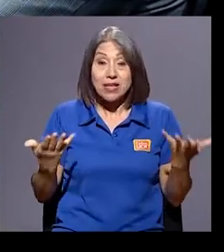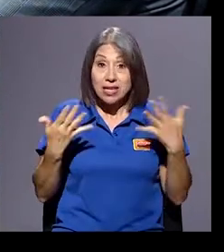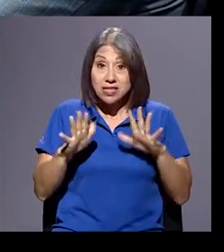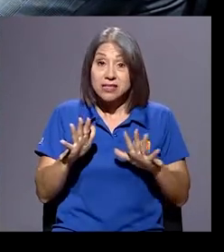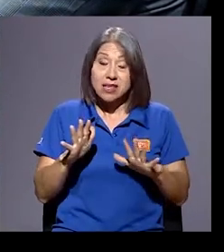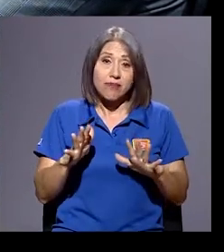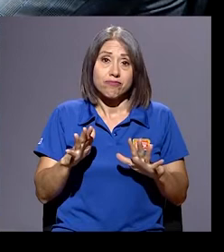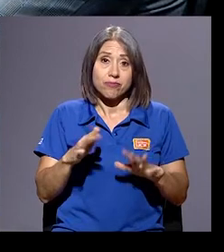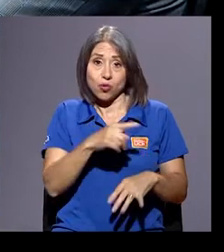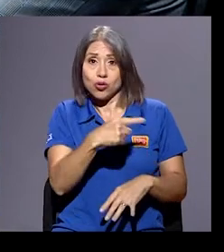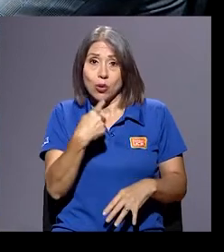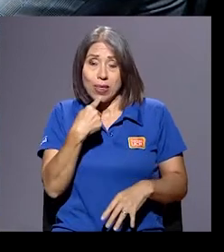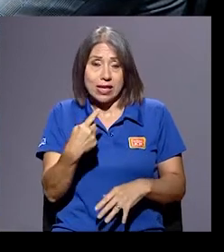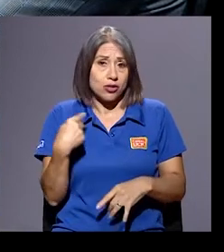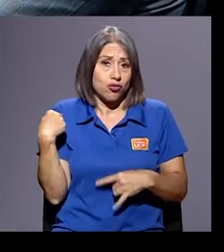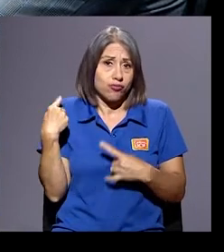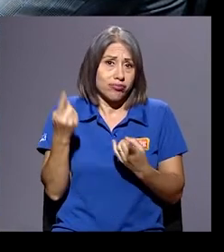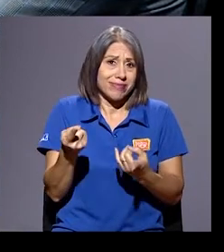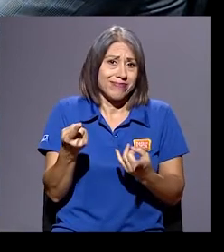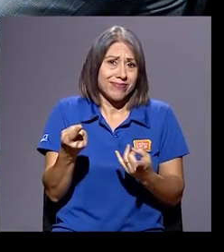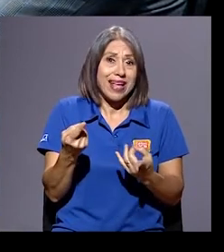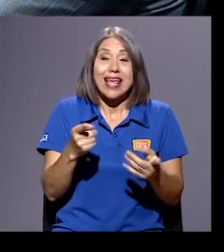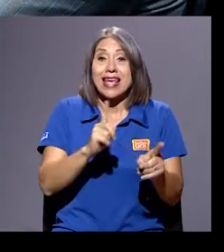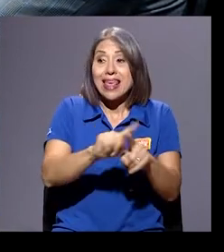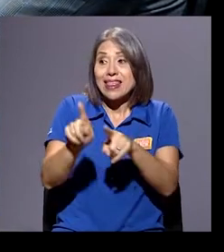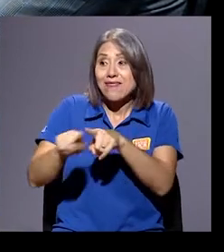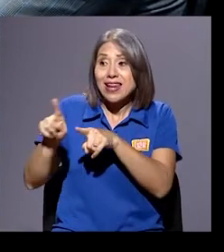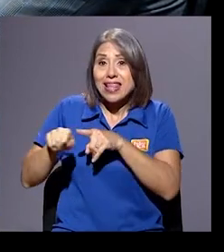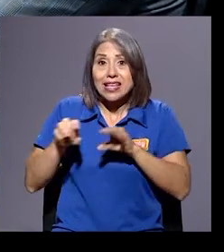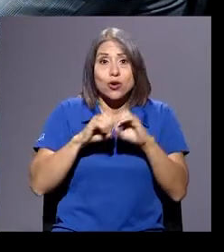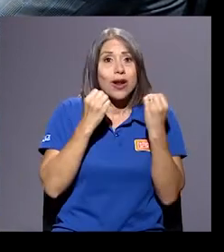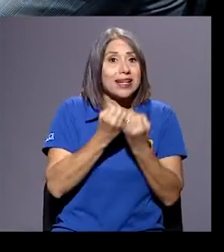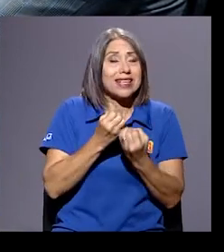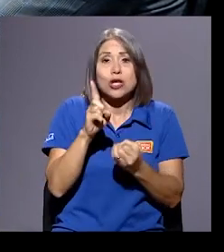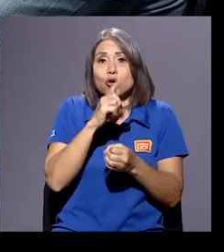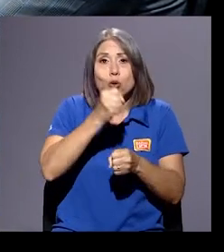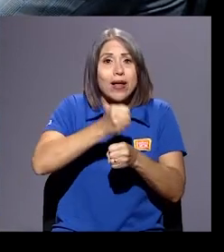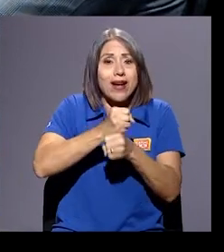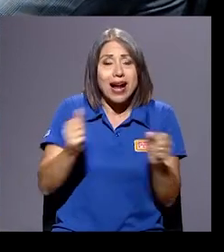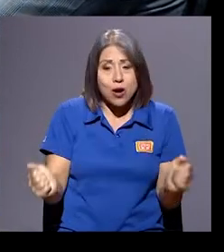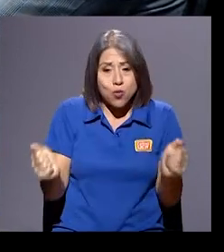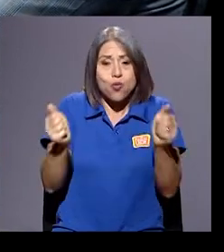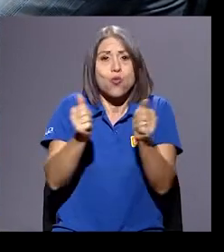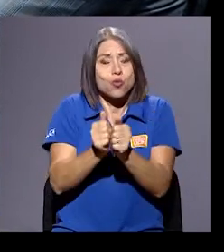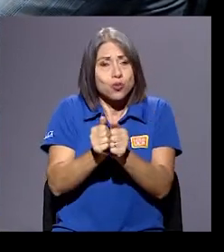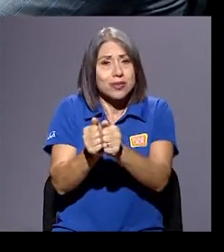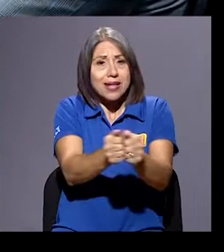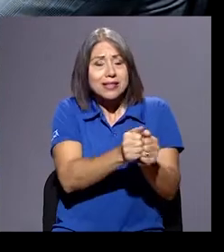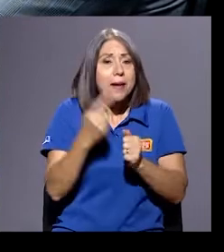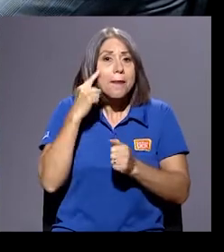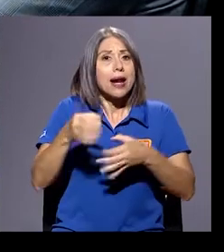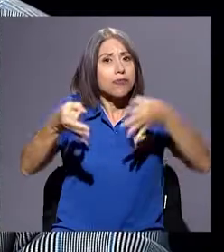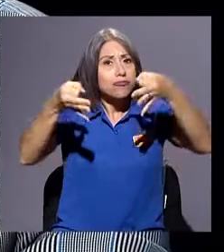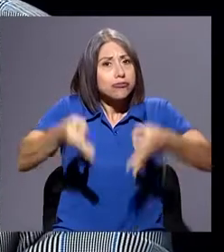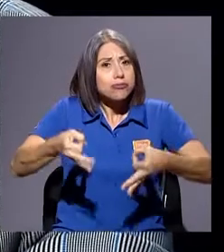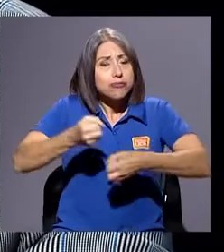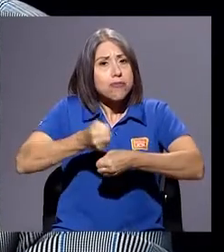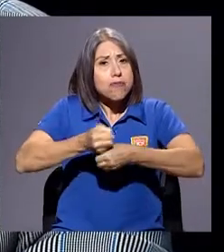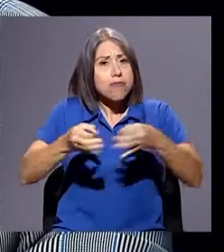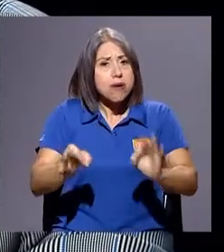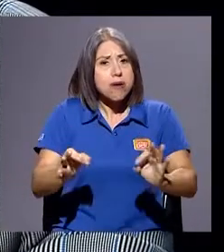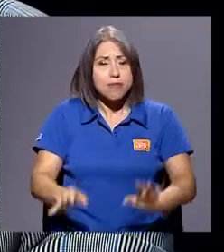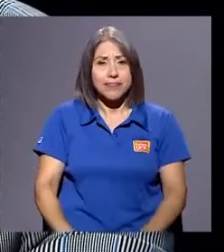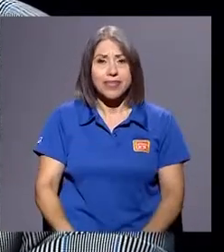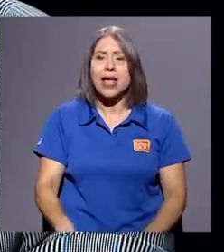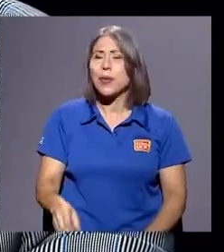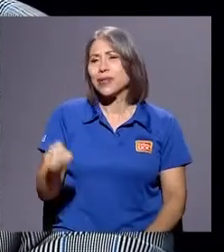entrevista, de que diferentes organizaciones trabajen mancomunadamente para poder reivindicar la forma en la que al final funciona el Estado. A ver,